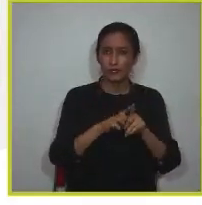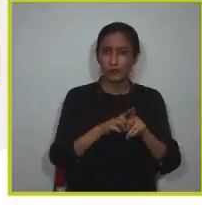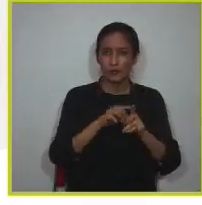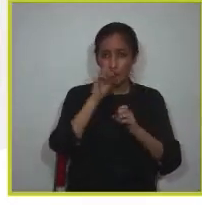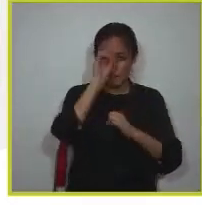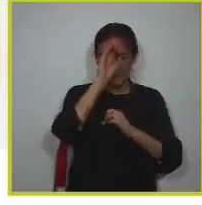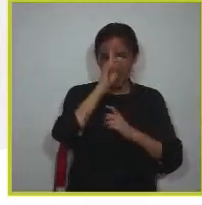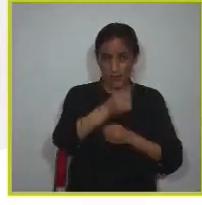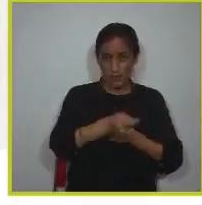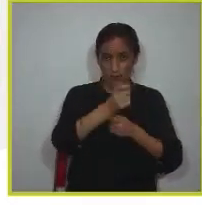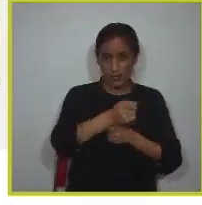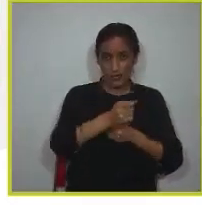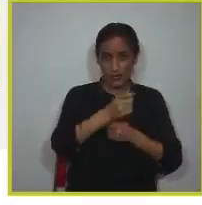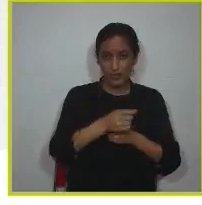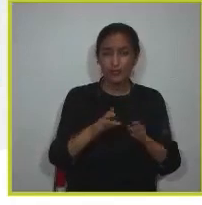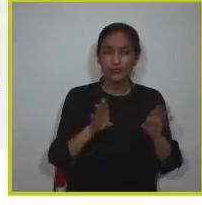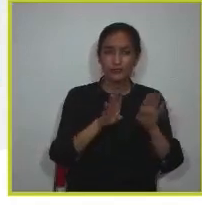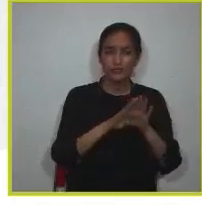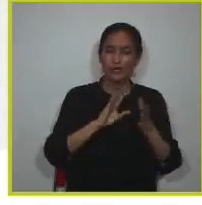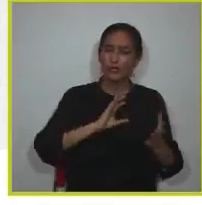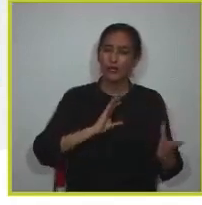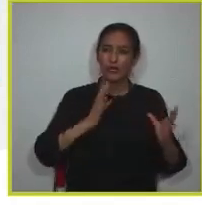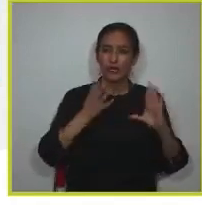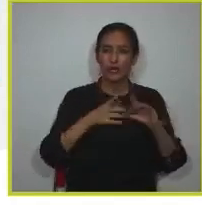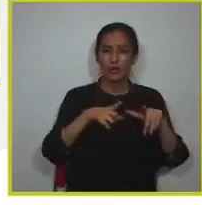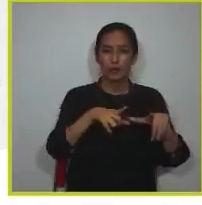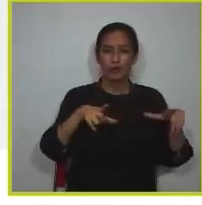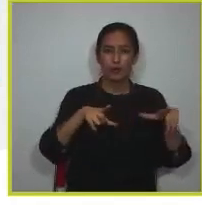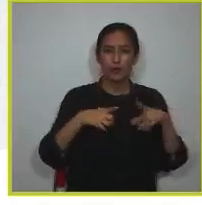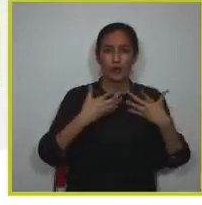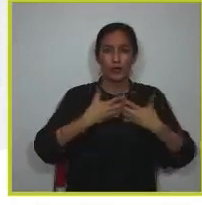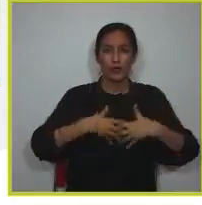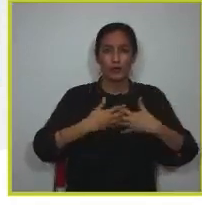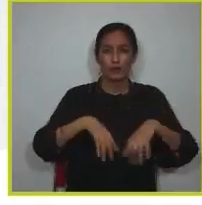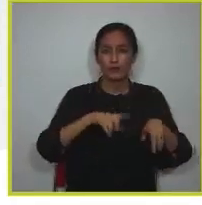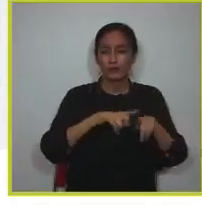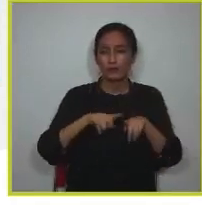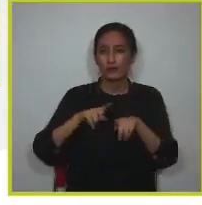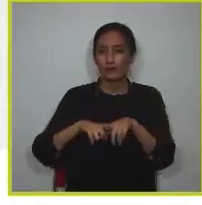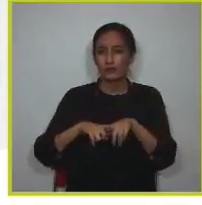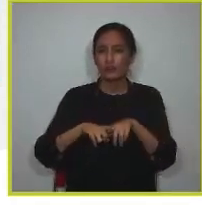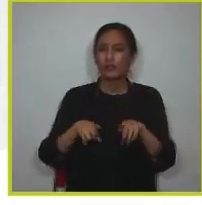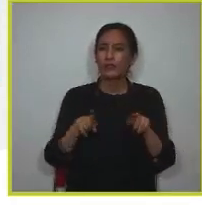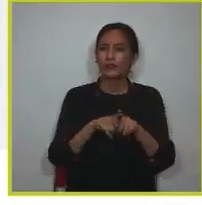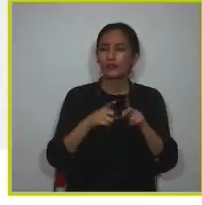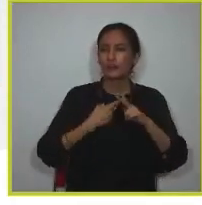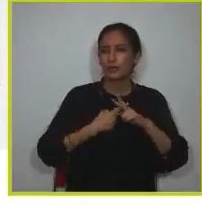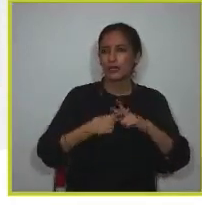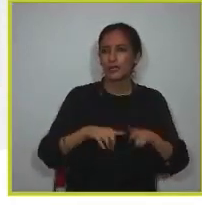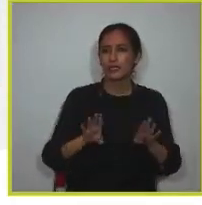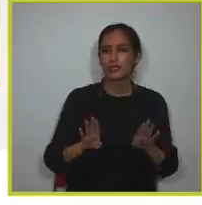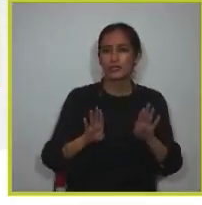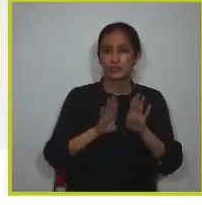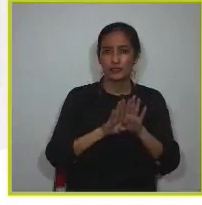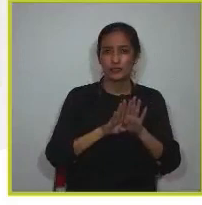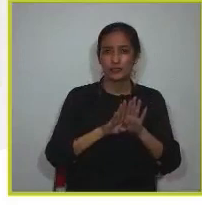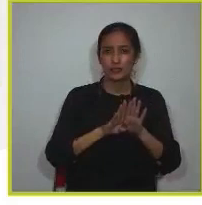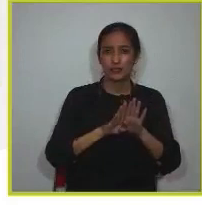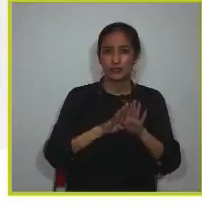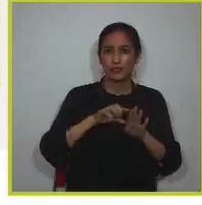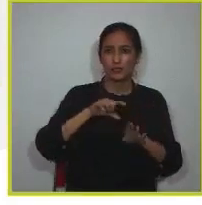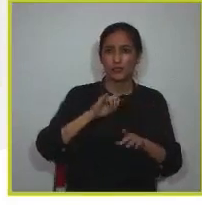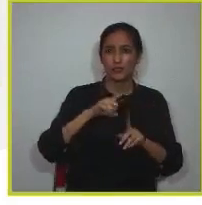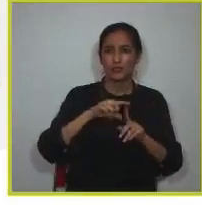minera es privatizada cambios en la propiedad de las empresas operadoras y el inicio de cierre de la unidad intalla